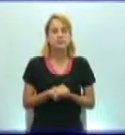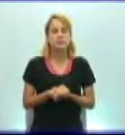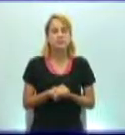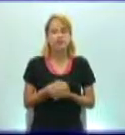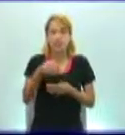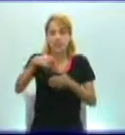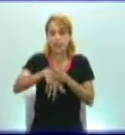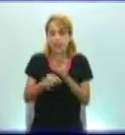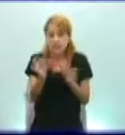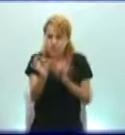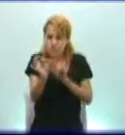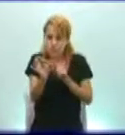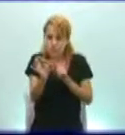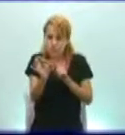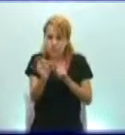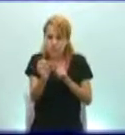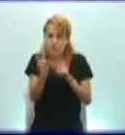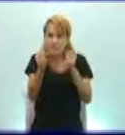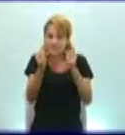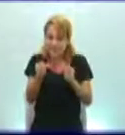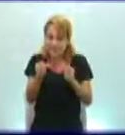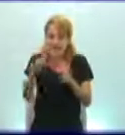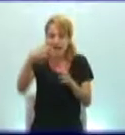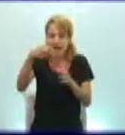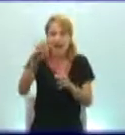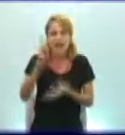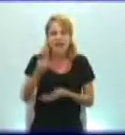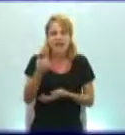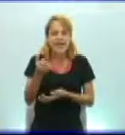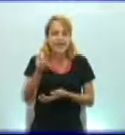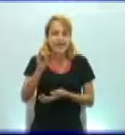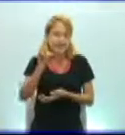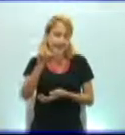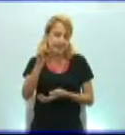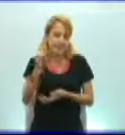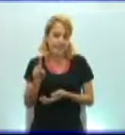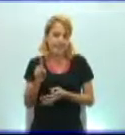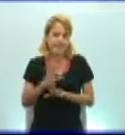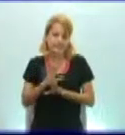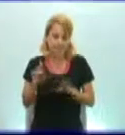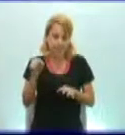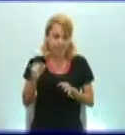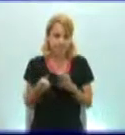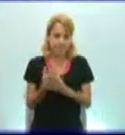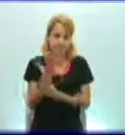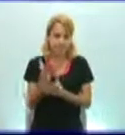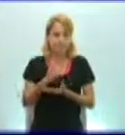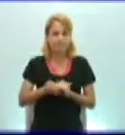Dentro de esa semilla está la radícula del embrión, que es de donde va a salir la raíz.